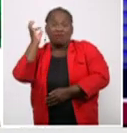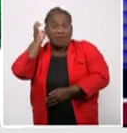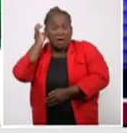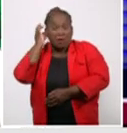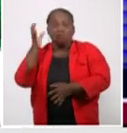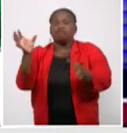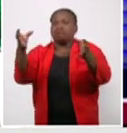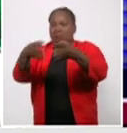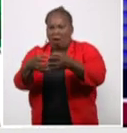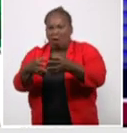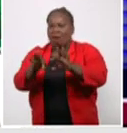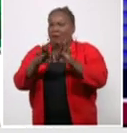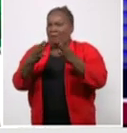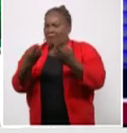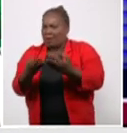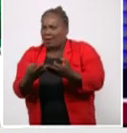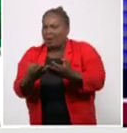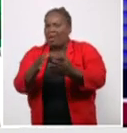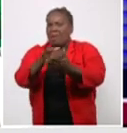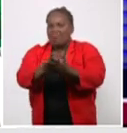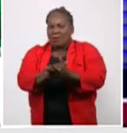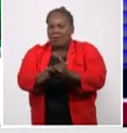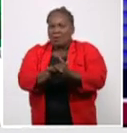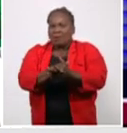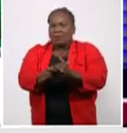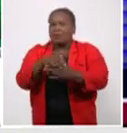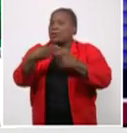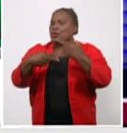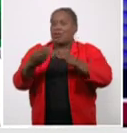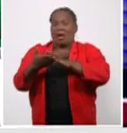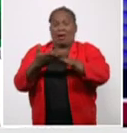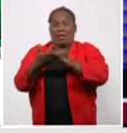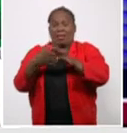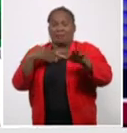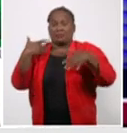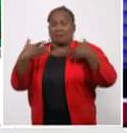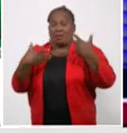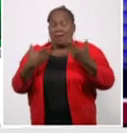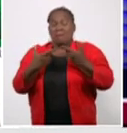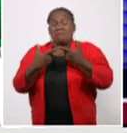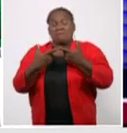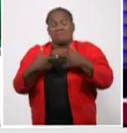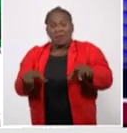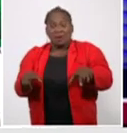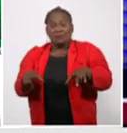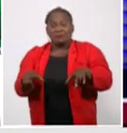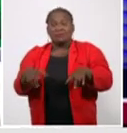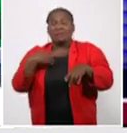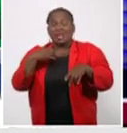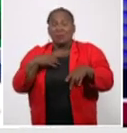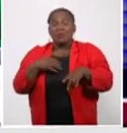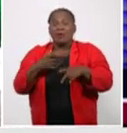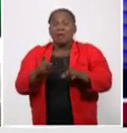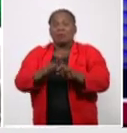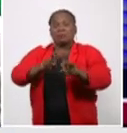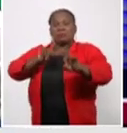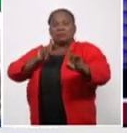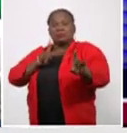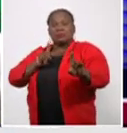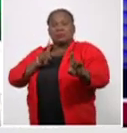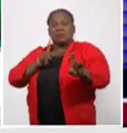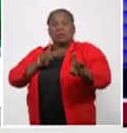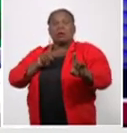familias, que no se hagan actividades, pero lamentablemente tenemos que hacerlo con el distanciamiento, con